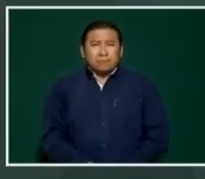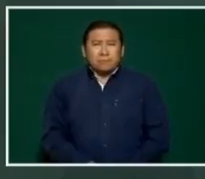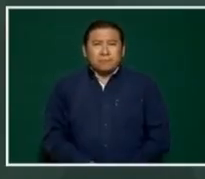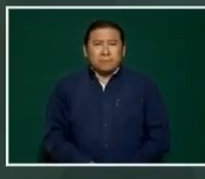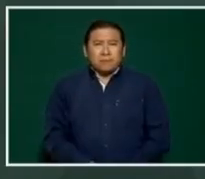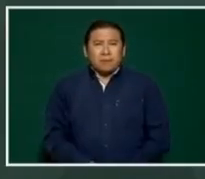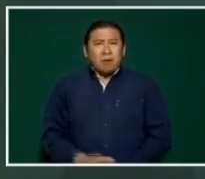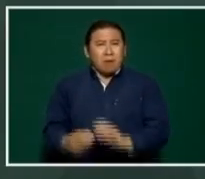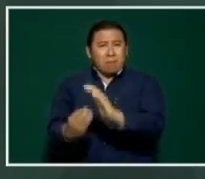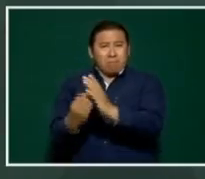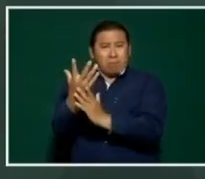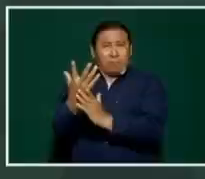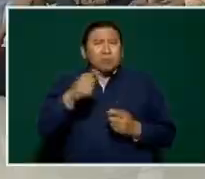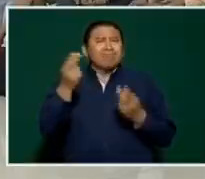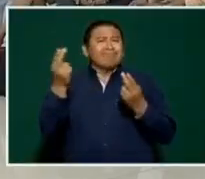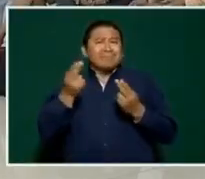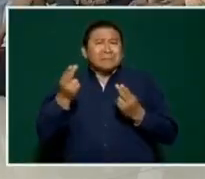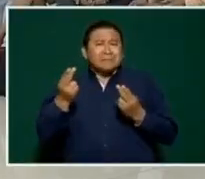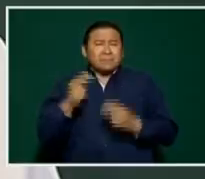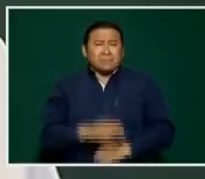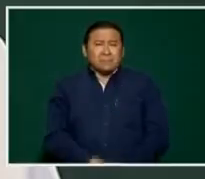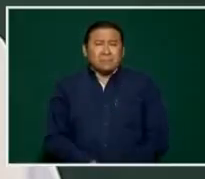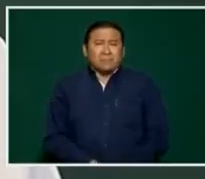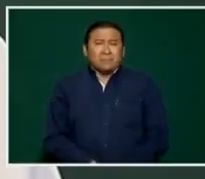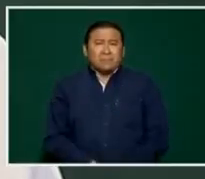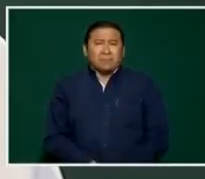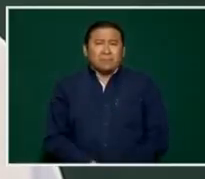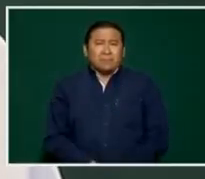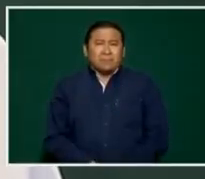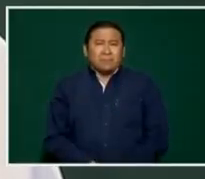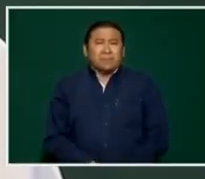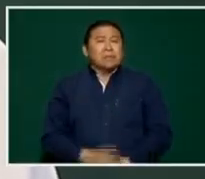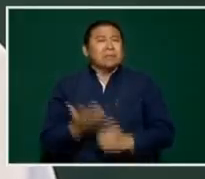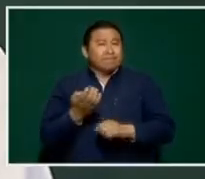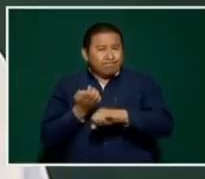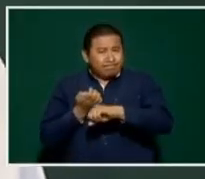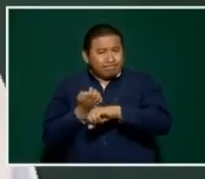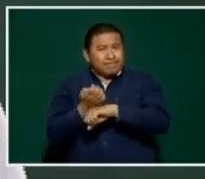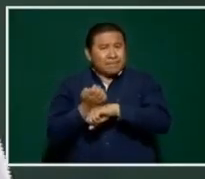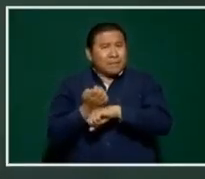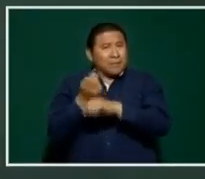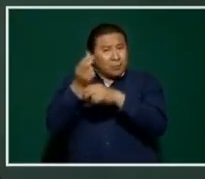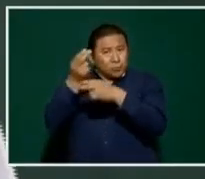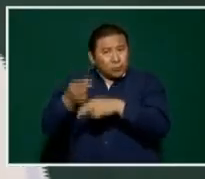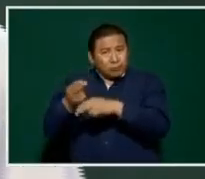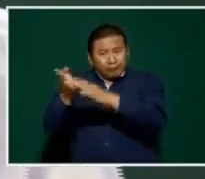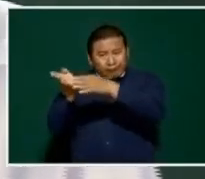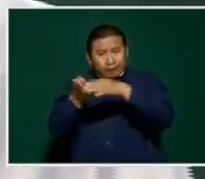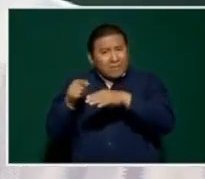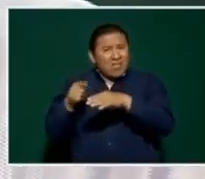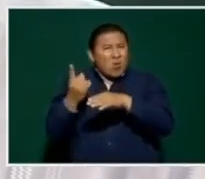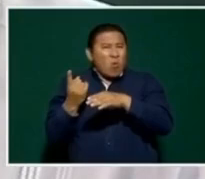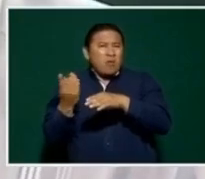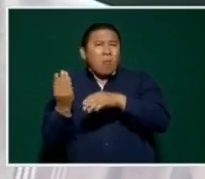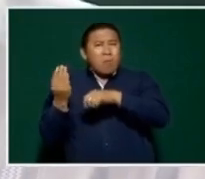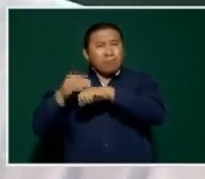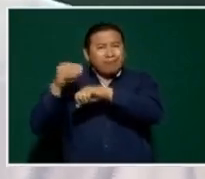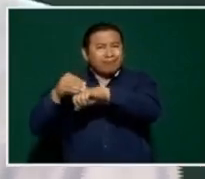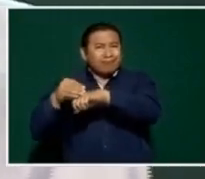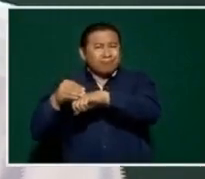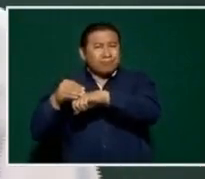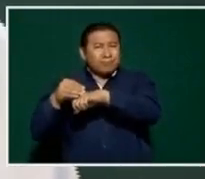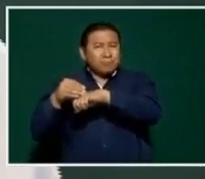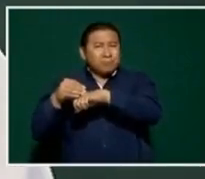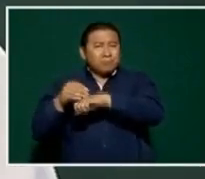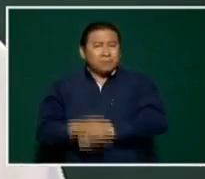al nuevo gobierno o sea el estado no es un asunto de cuánto se va a invertir